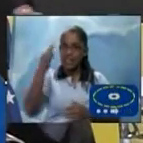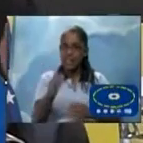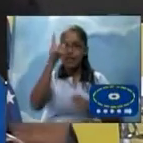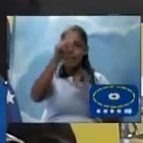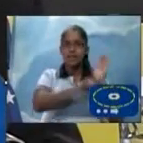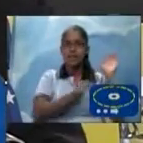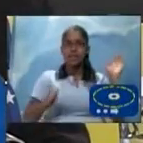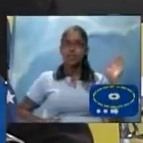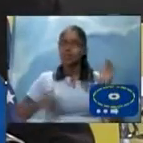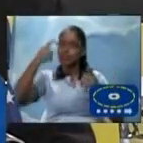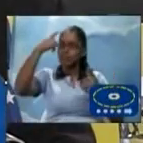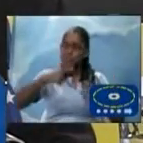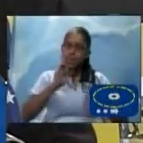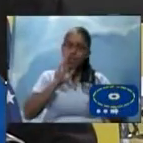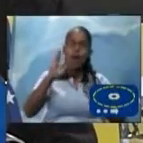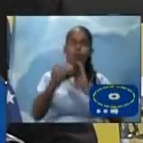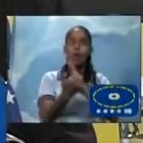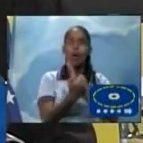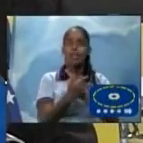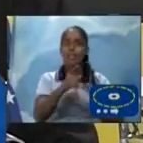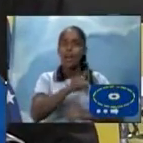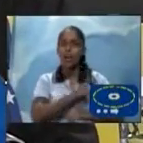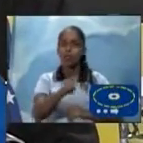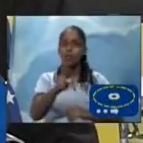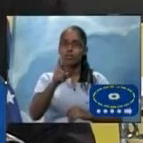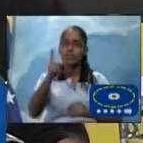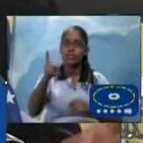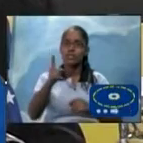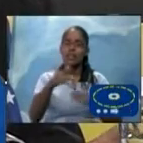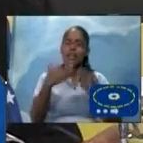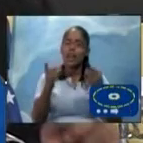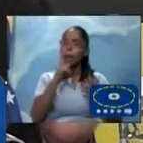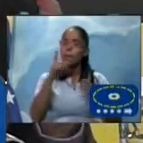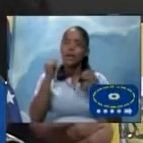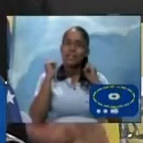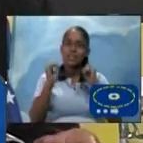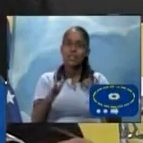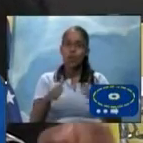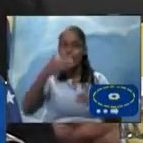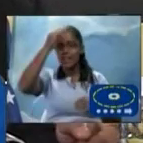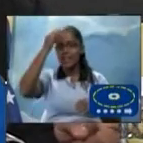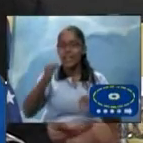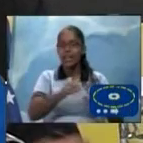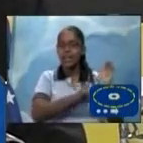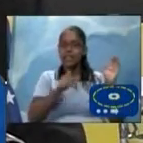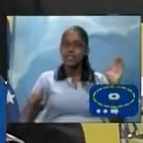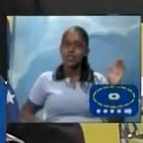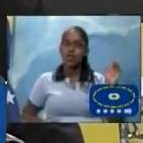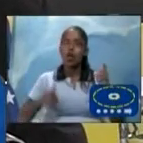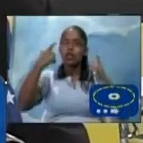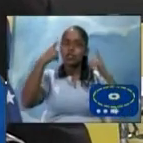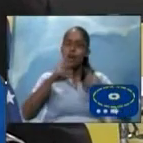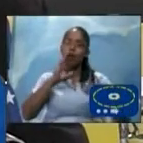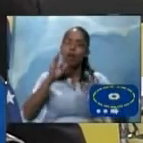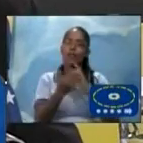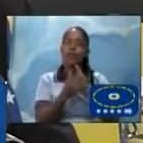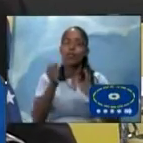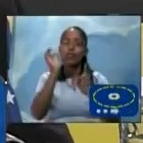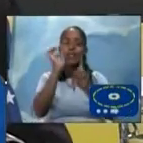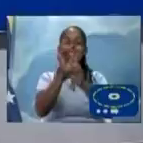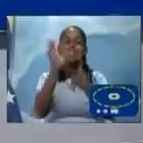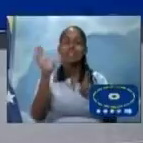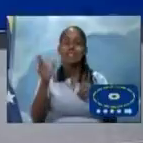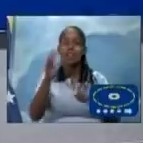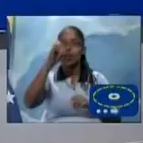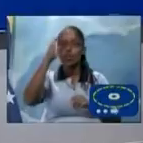Señor será guardado de la maldición. El que cree en el Señor será guardado del SIDA. Que Dios te bendiga en